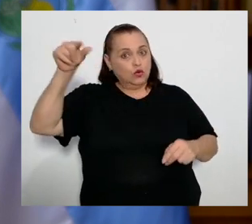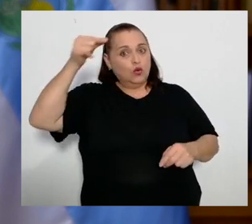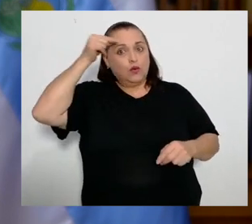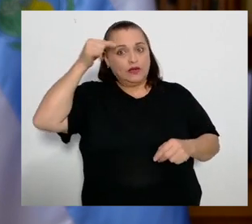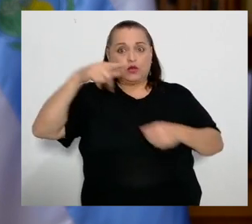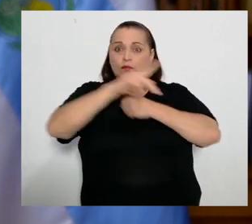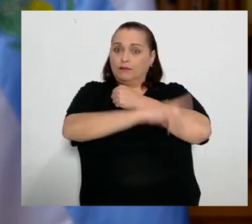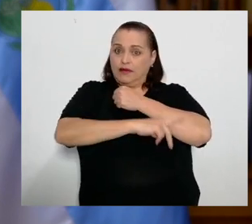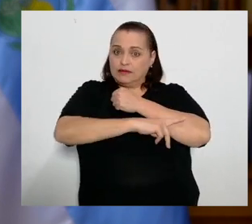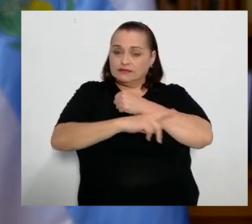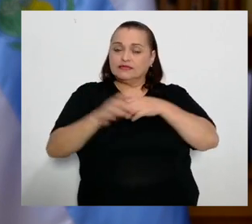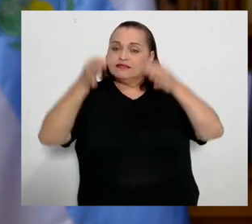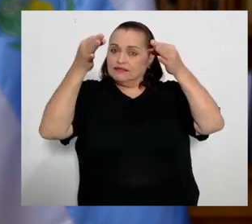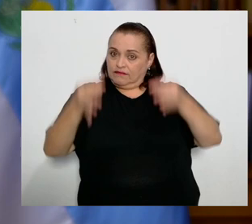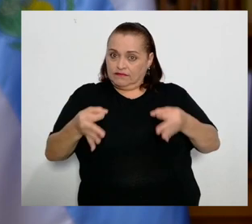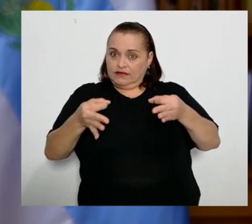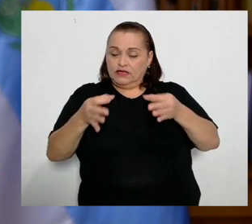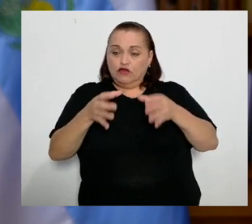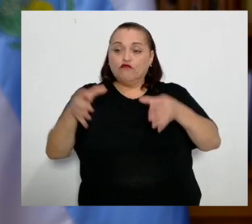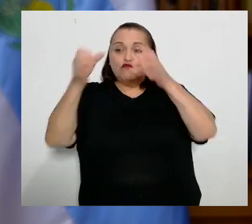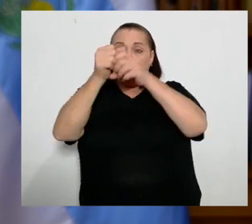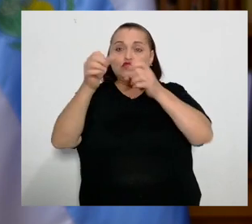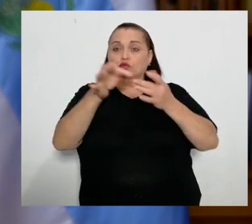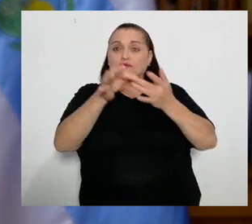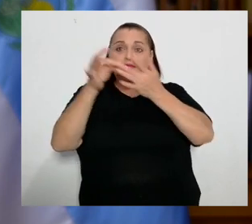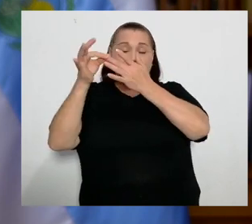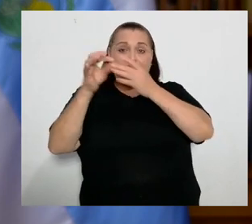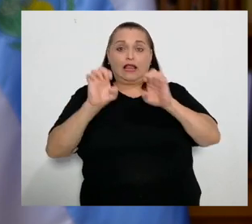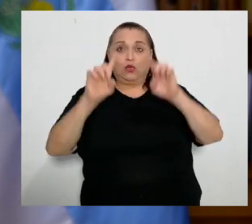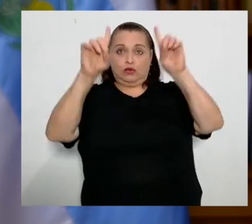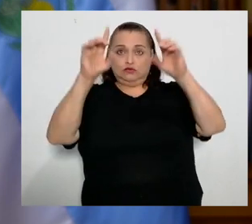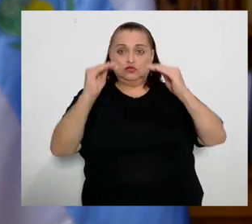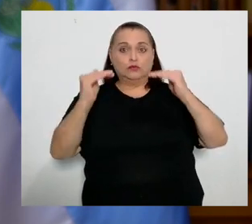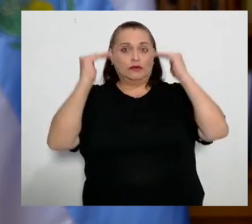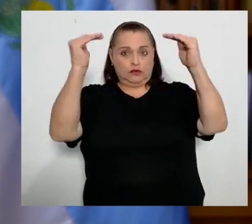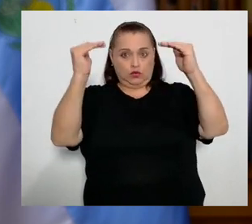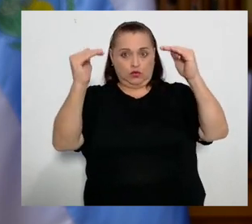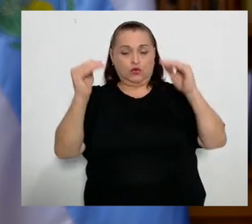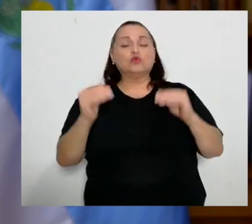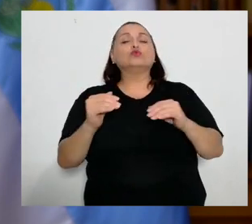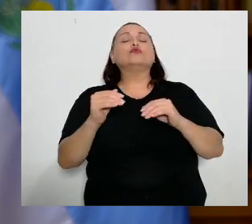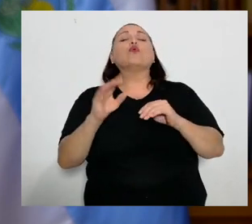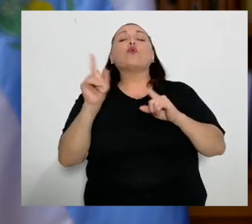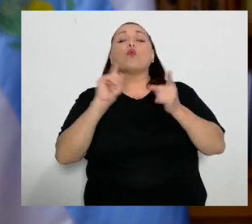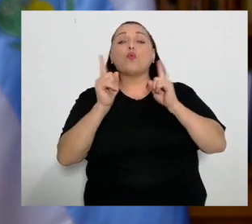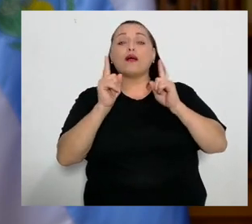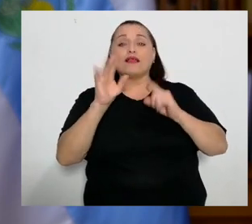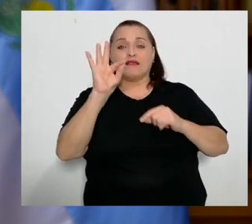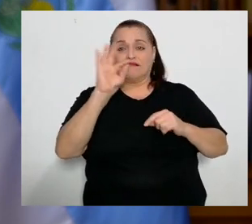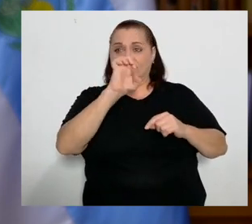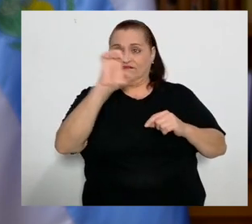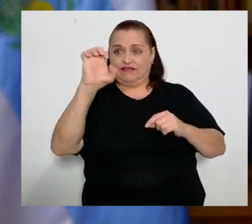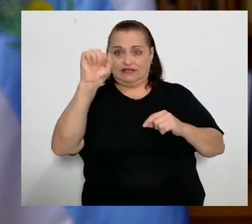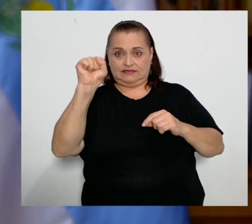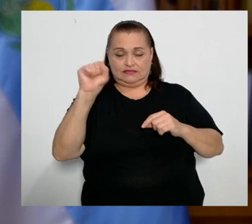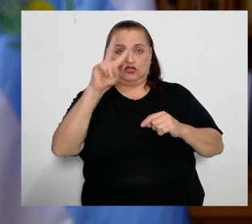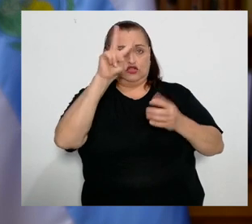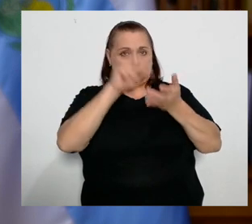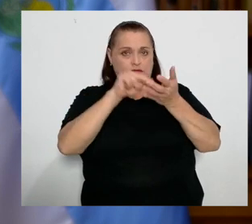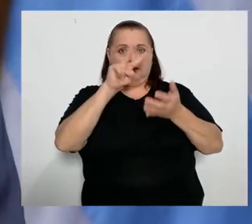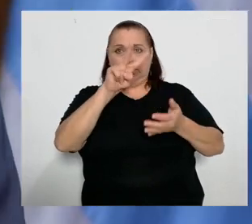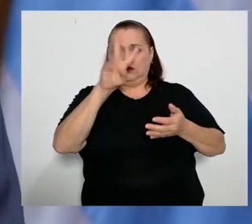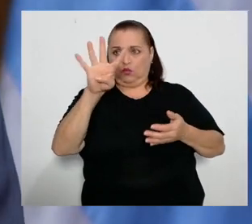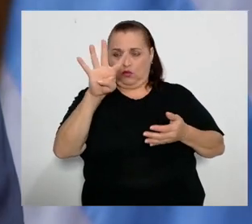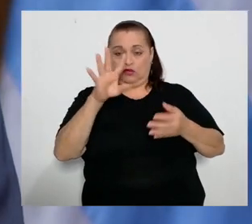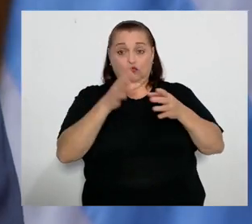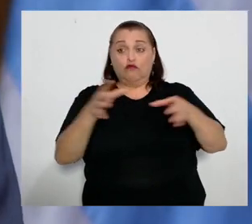el gobierno de la república para definir el fondo especial para la educación superior conocido como Fest para el 2024